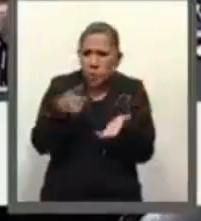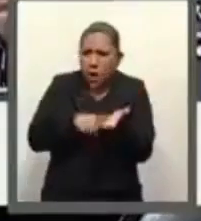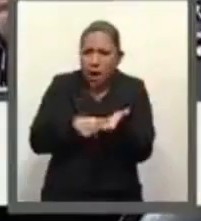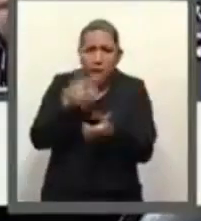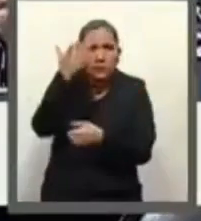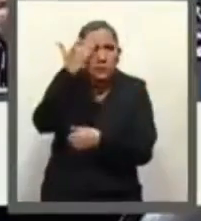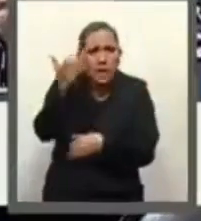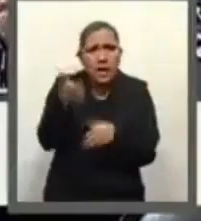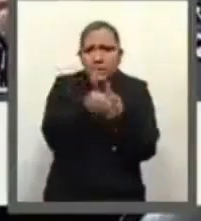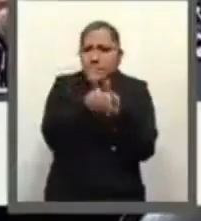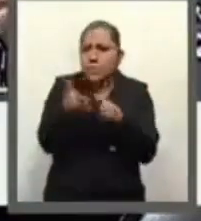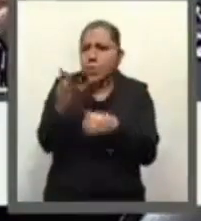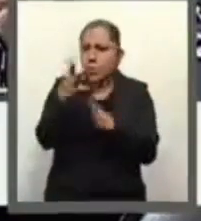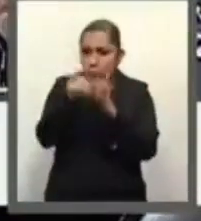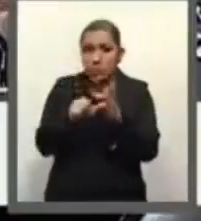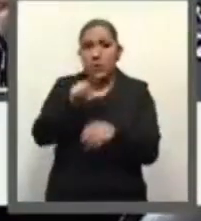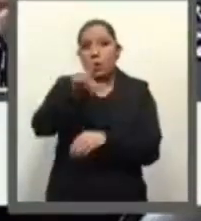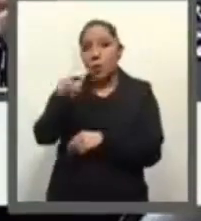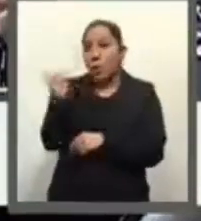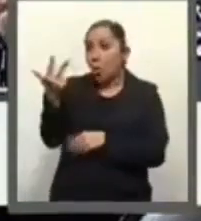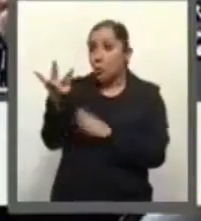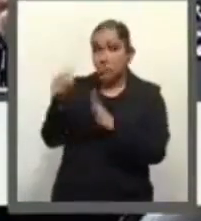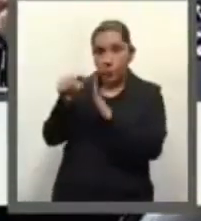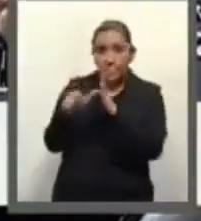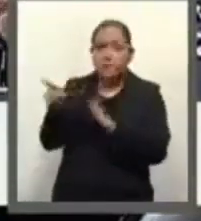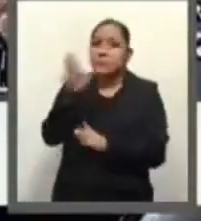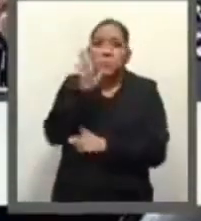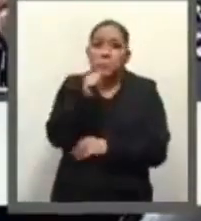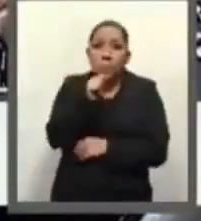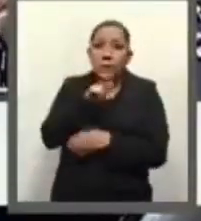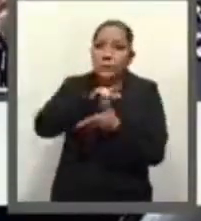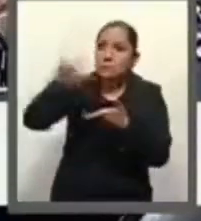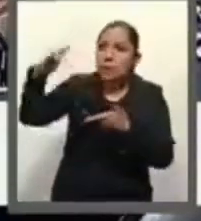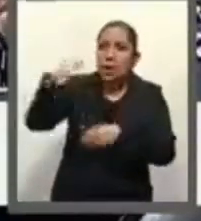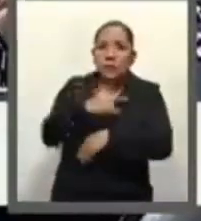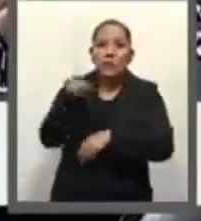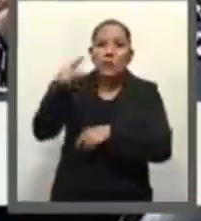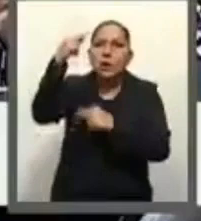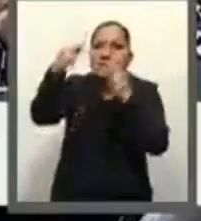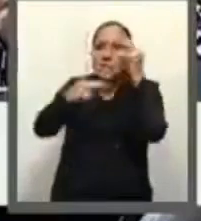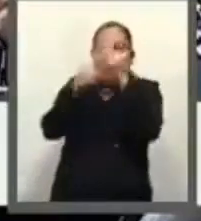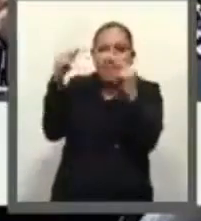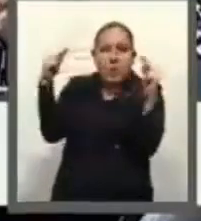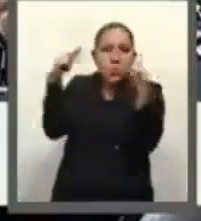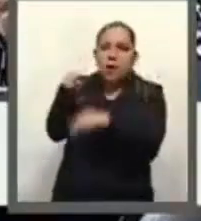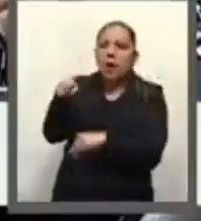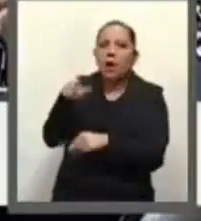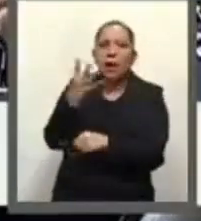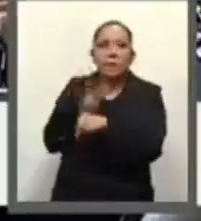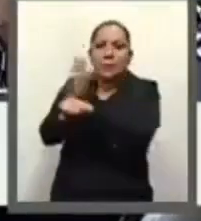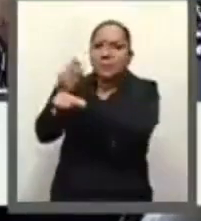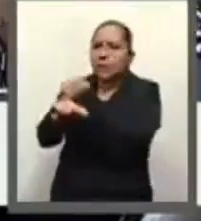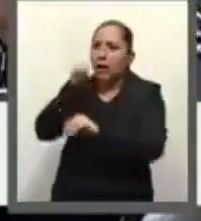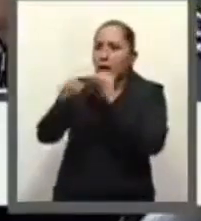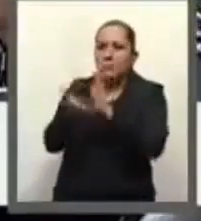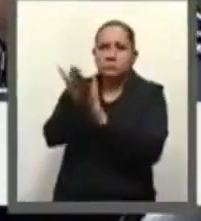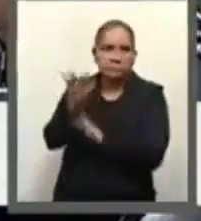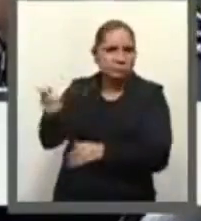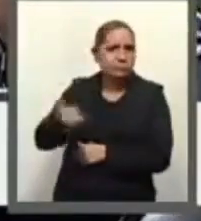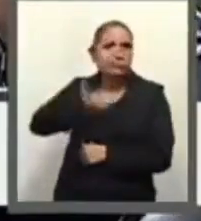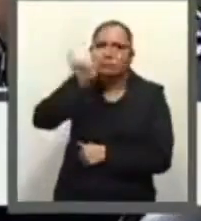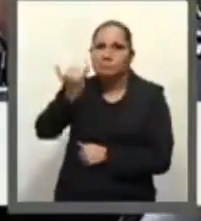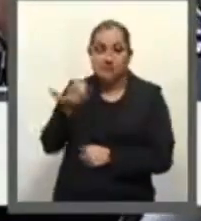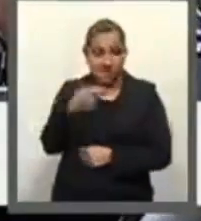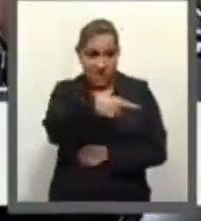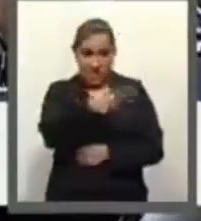otros 8 meses no se usaban por la neblina. Lo hicieron en el lugar más equivocado, y esperemos que en este de Texcoco consideramos